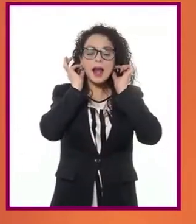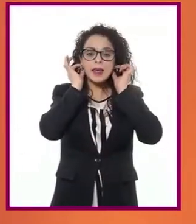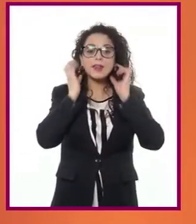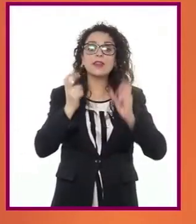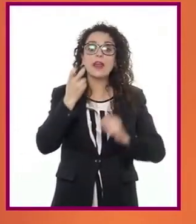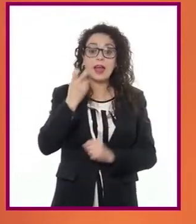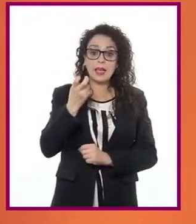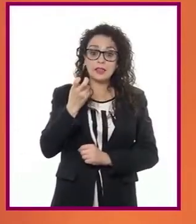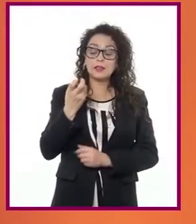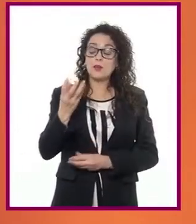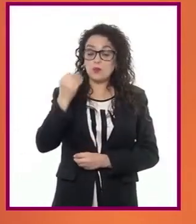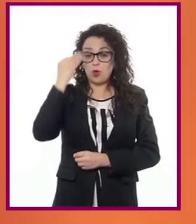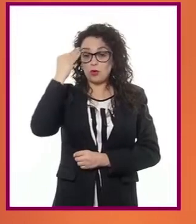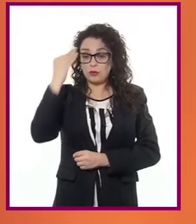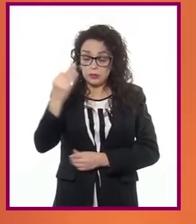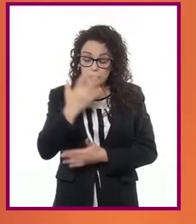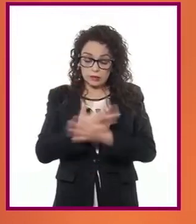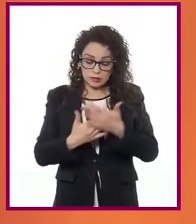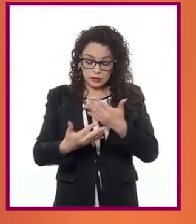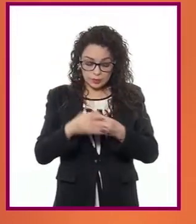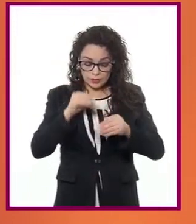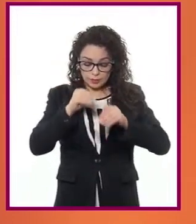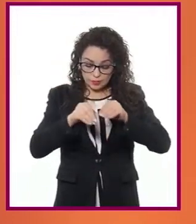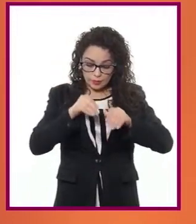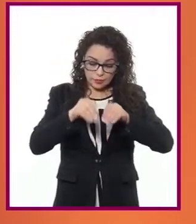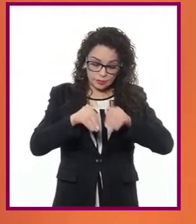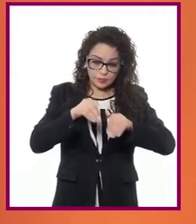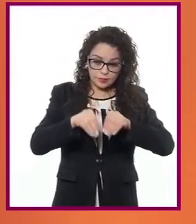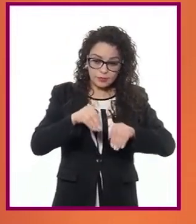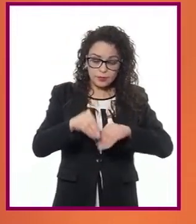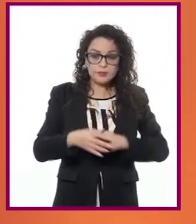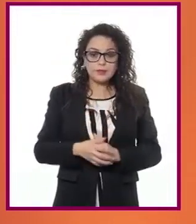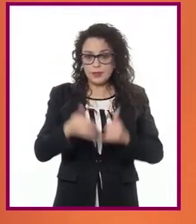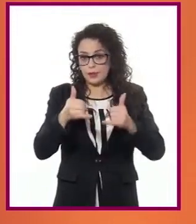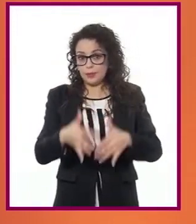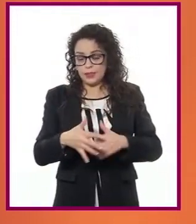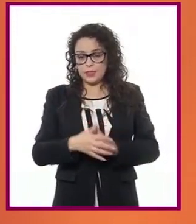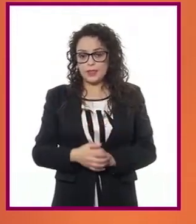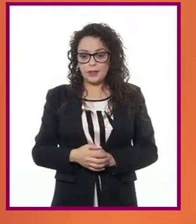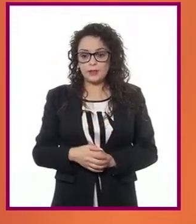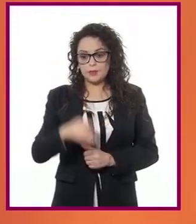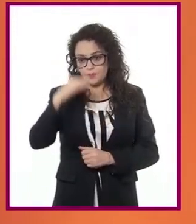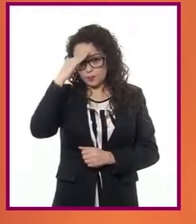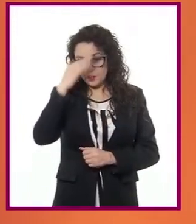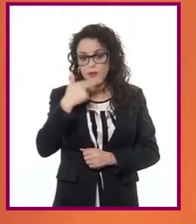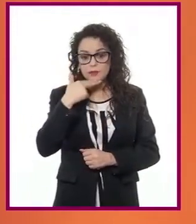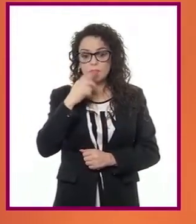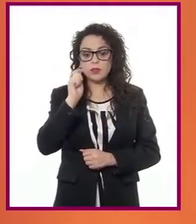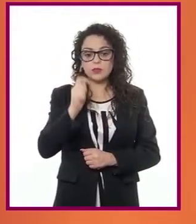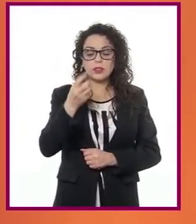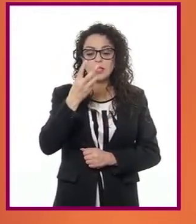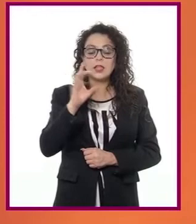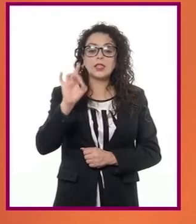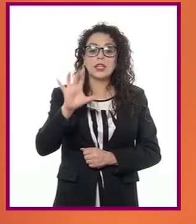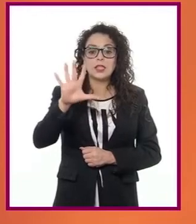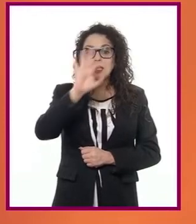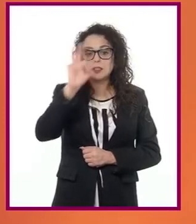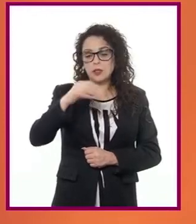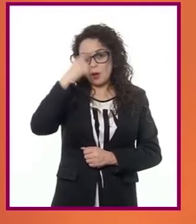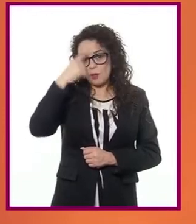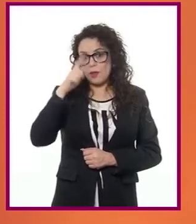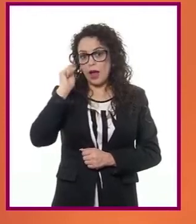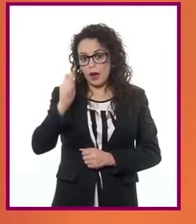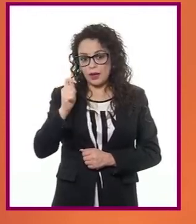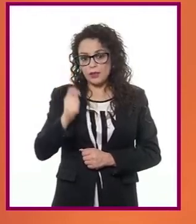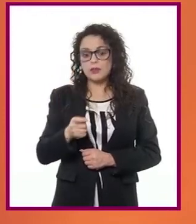les ha dedicado bastante tiempo para su elaboración. Piensa utilizar 35% de la ganancia para solventar